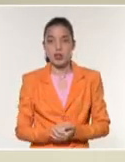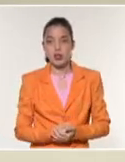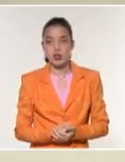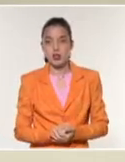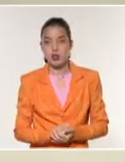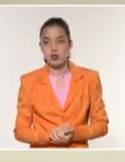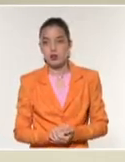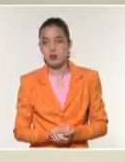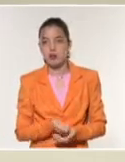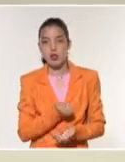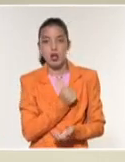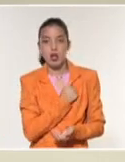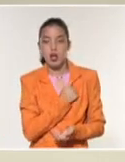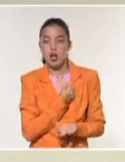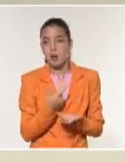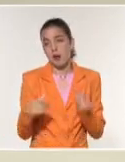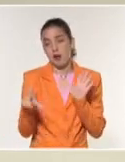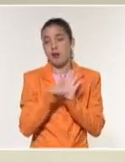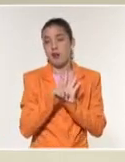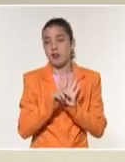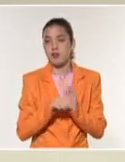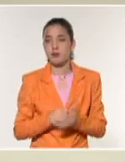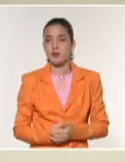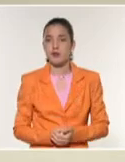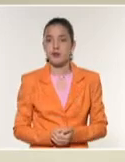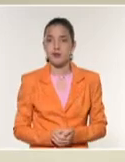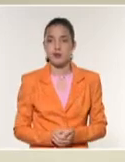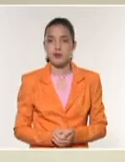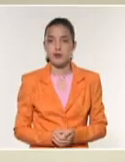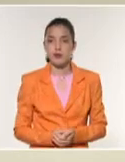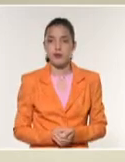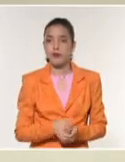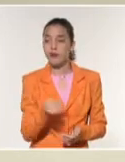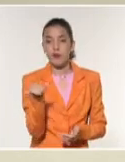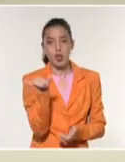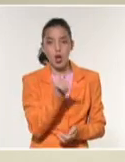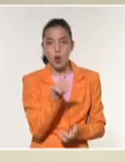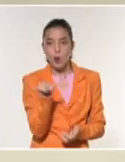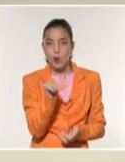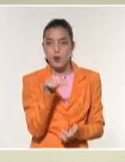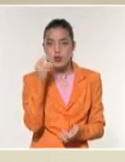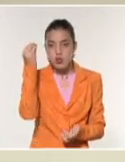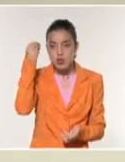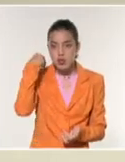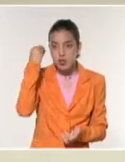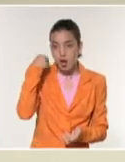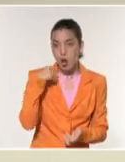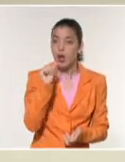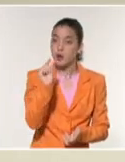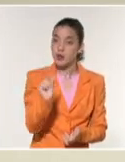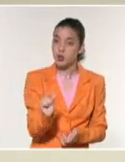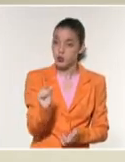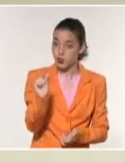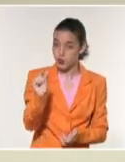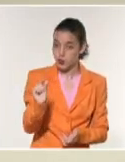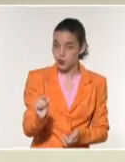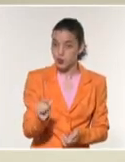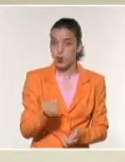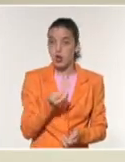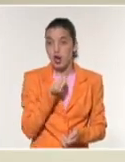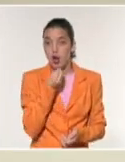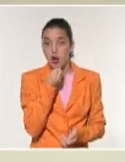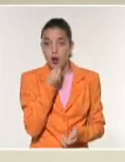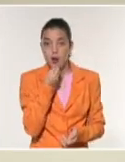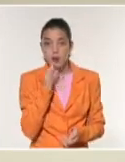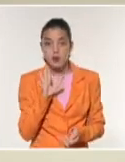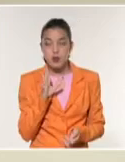por la ley. En estos casos también se le hace saber al sancionado la posibilidad de